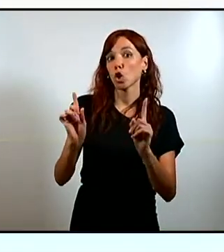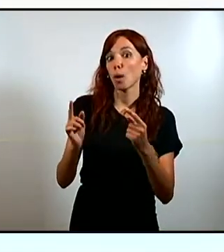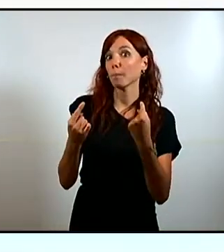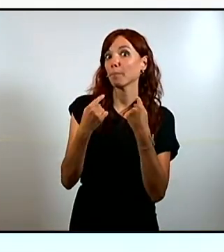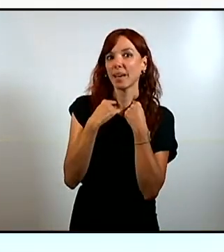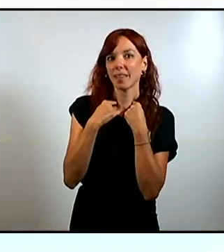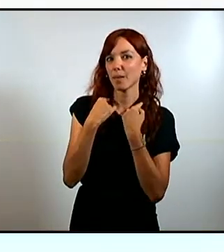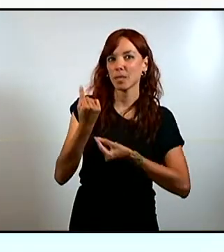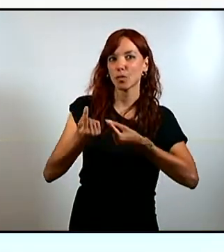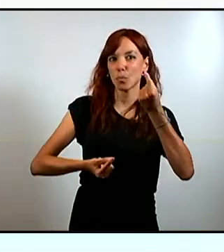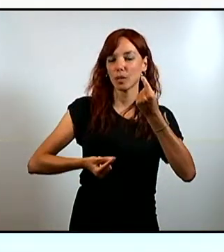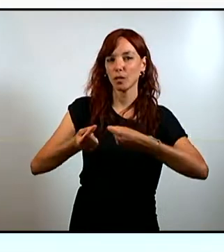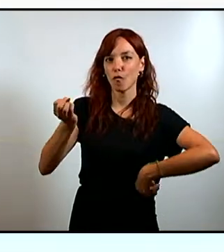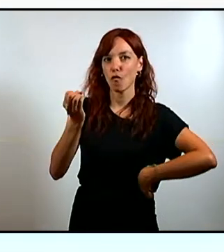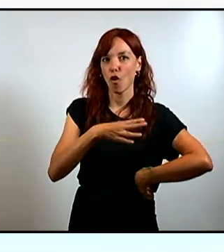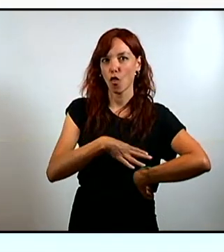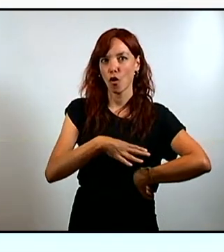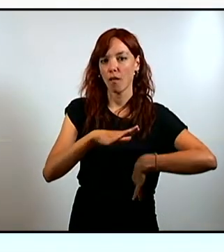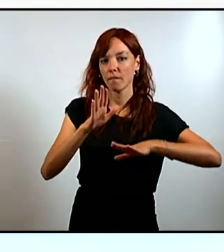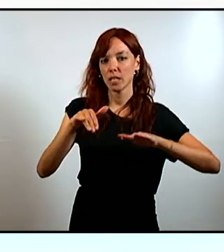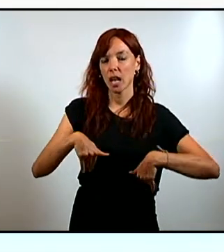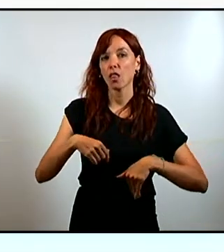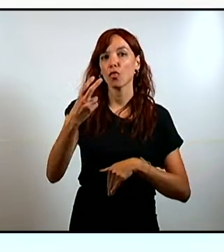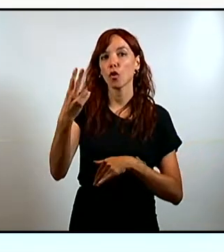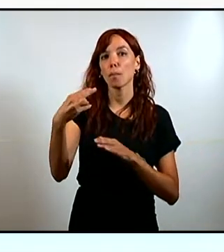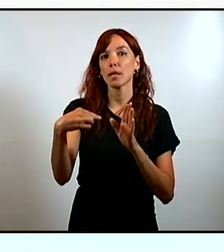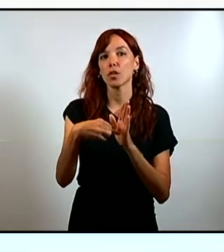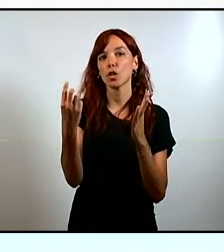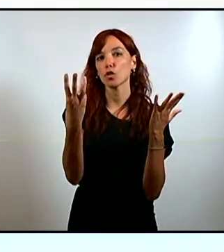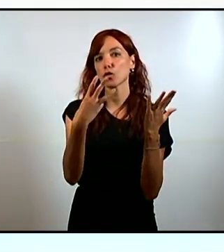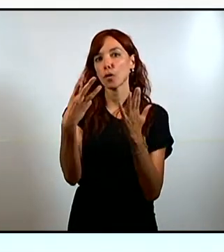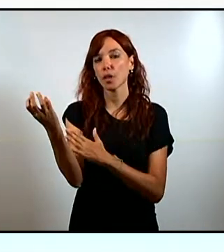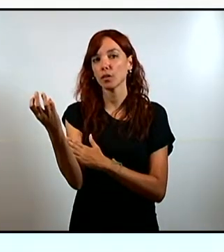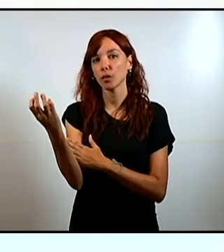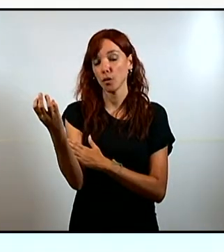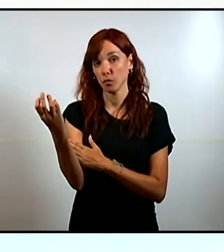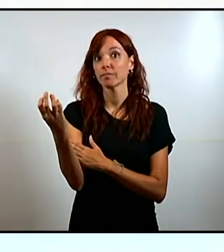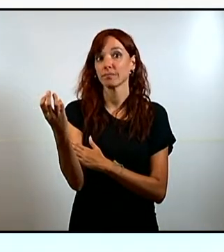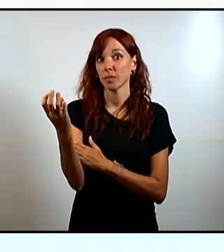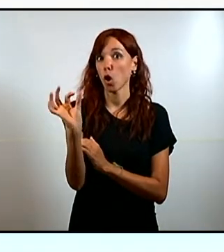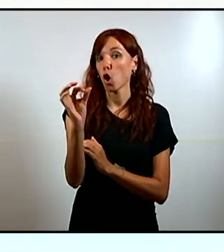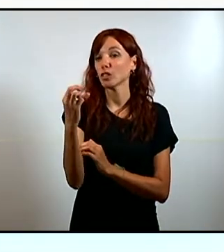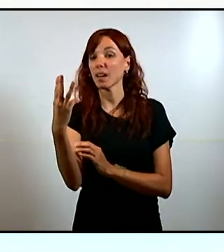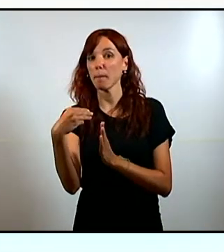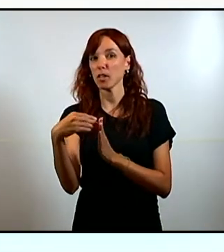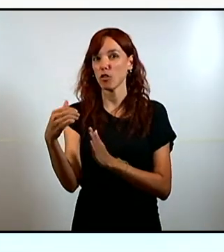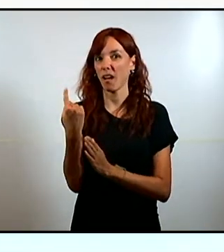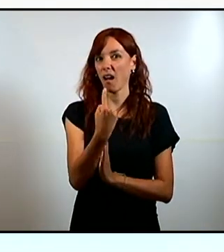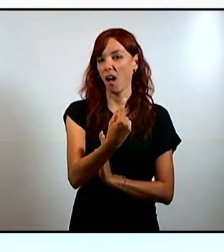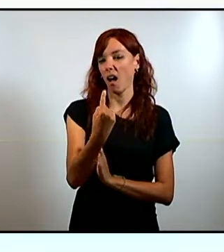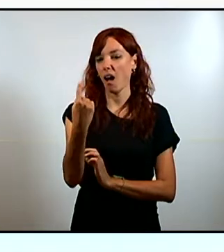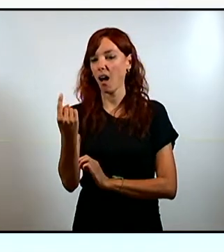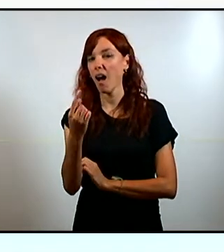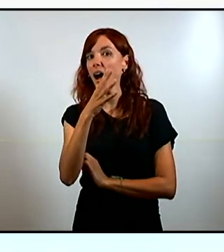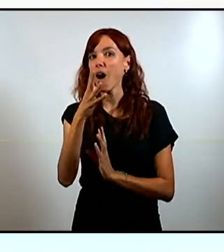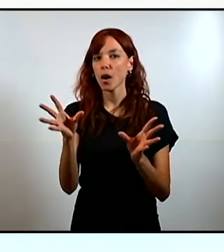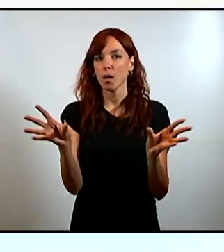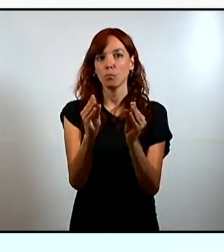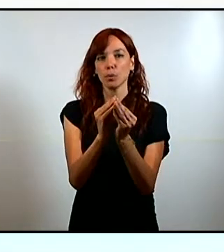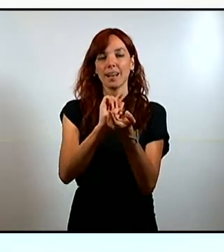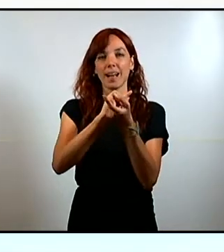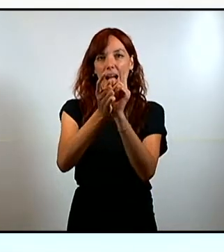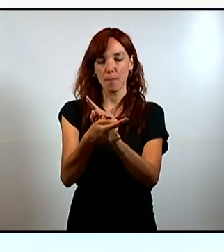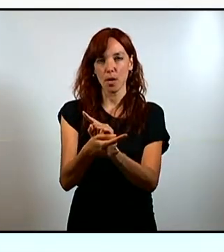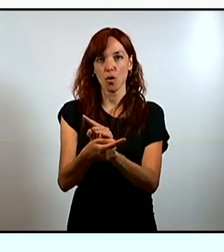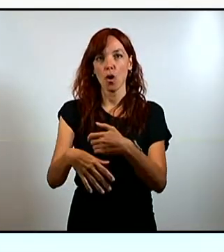presupuesto, perdíamos los fondos, nos quedaríamos en 2.800.000 y 3.200.000 en cada uno de ellos, y lo que vamos a hacer es el cambio y